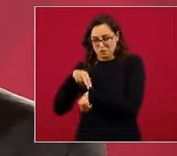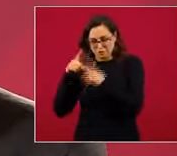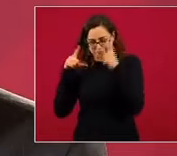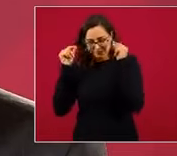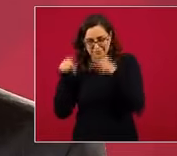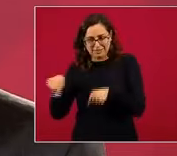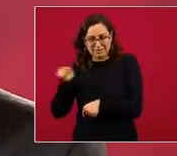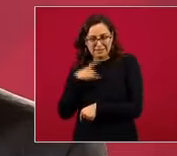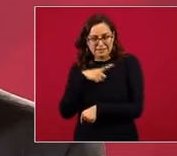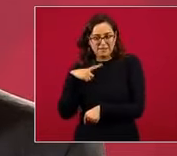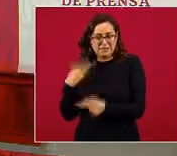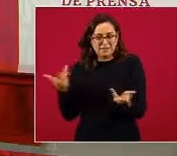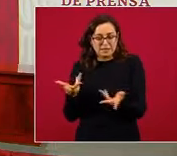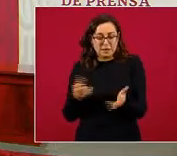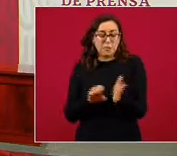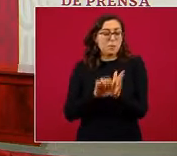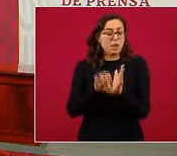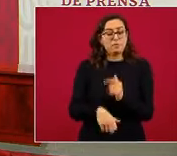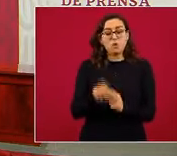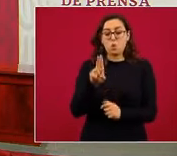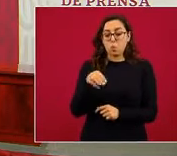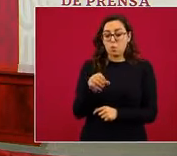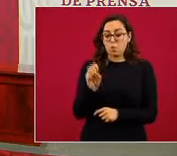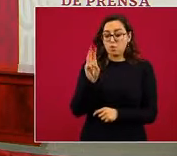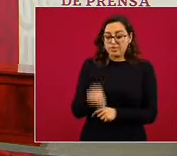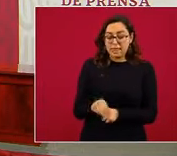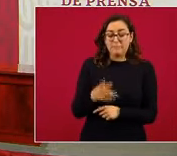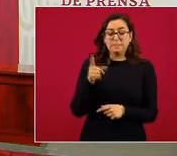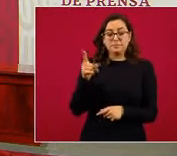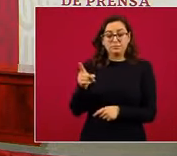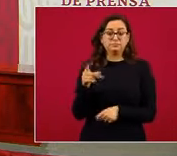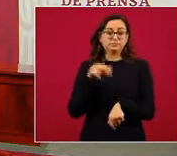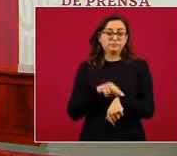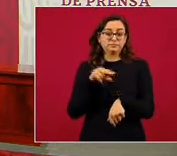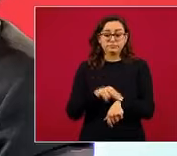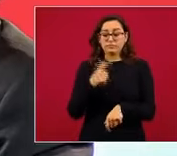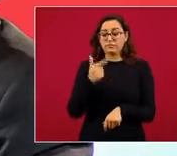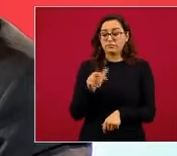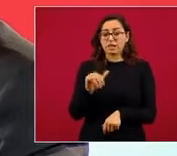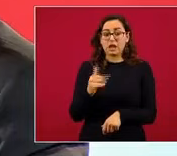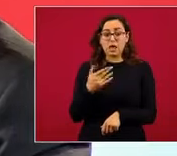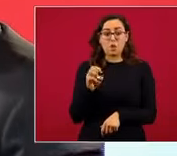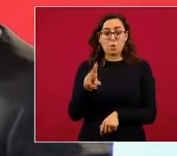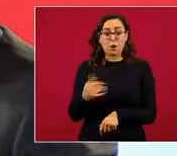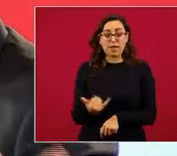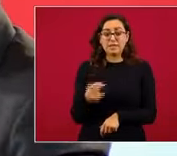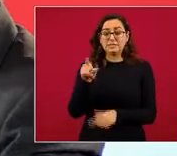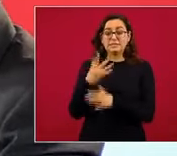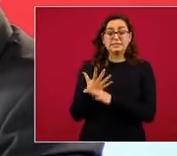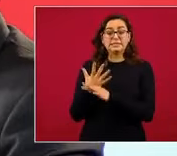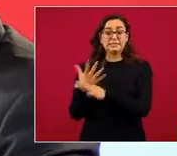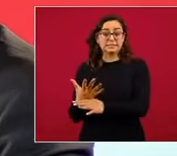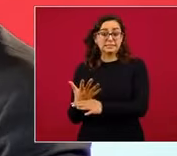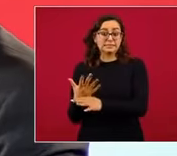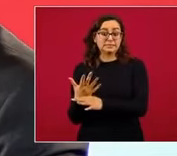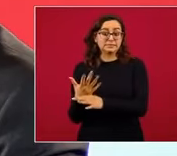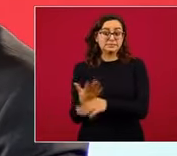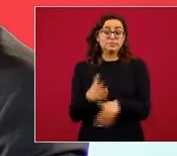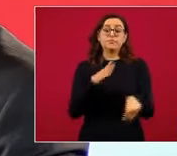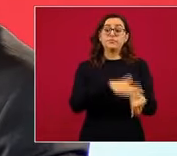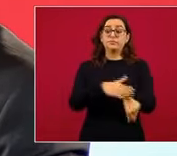Por ejemplo, la Universidad Nacional Autónoma de México, nuestro muy querido y respetado doctor Graue, ha anunciado que convocó